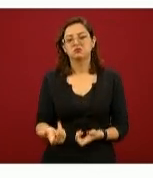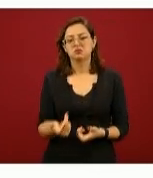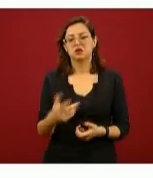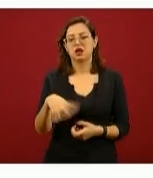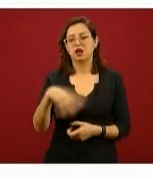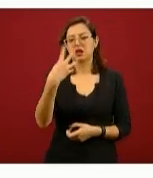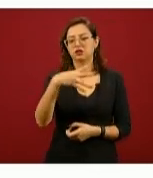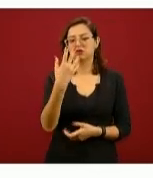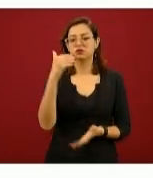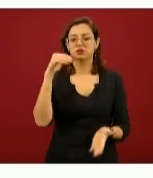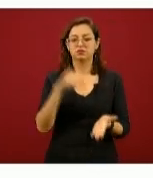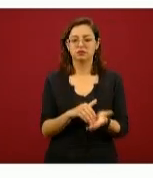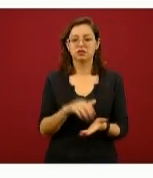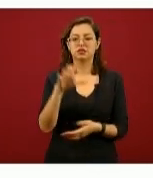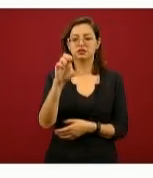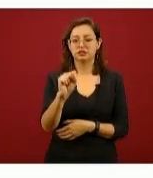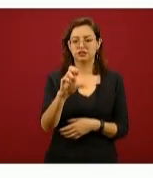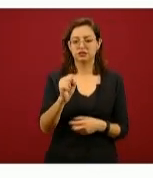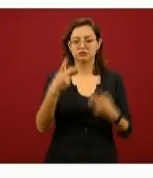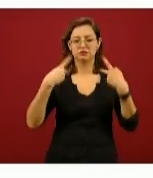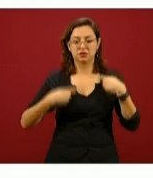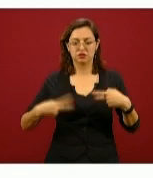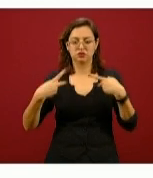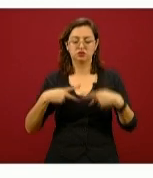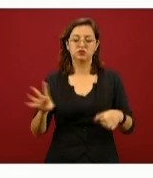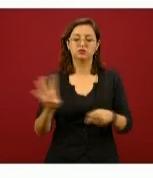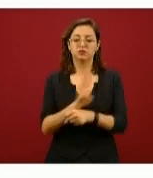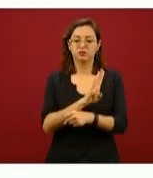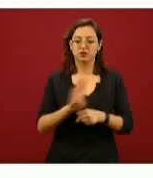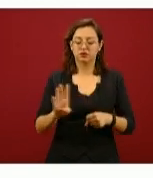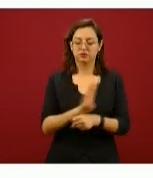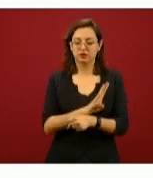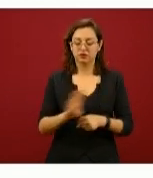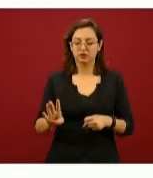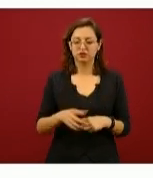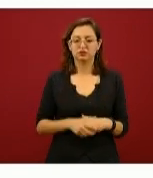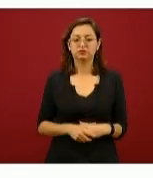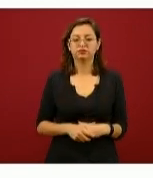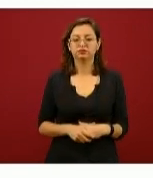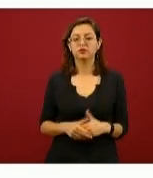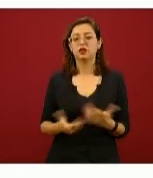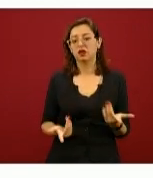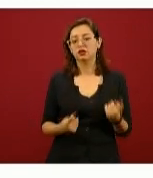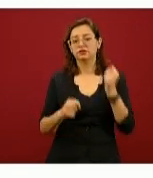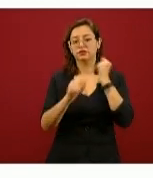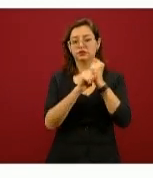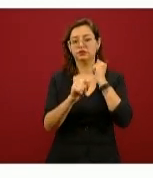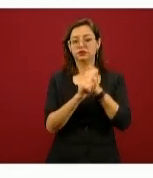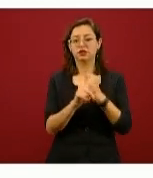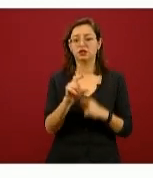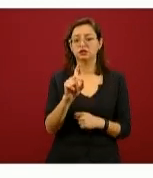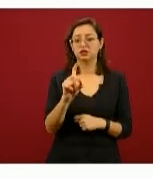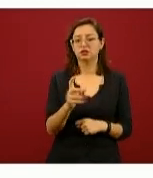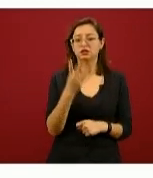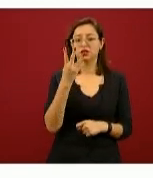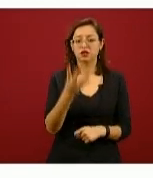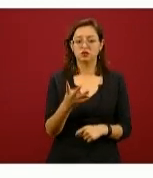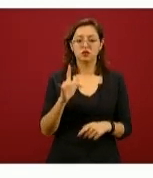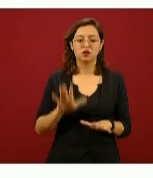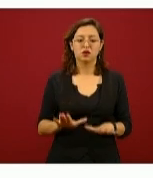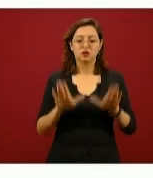de 14,060 personas beneficiadas. Y medios de transporte, pues 34 aeronaves,